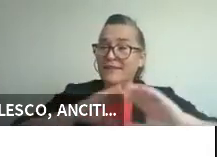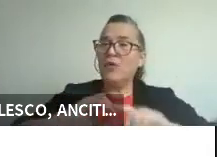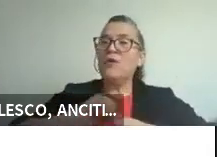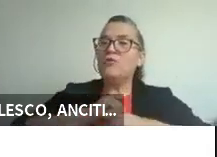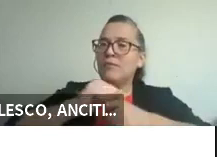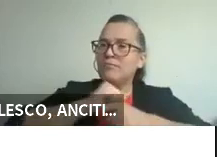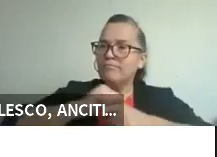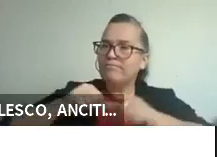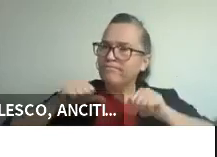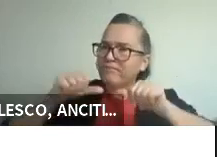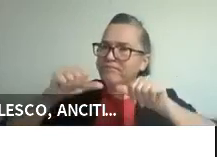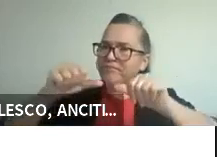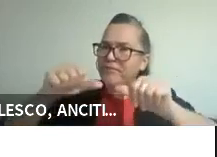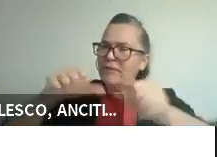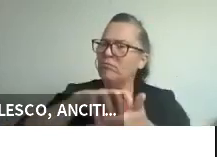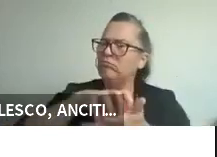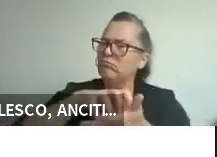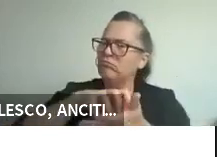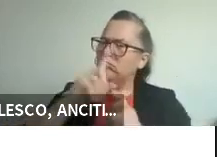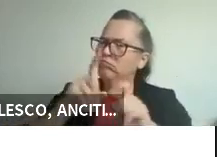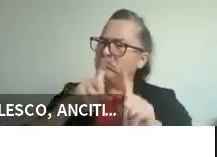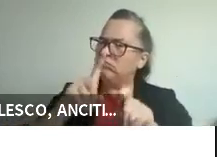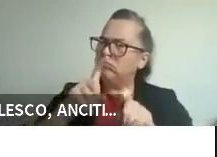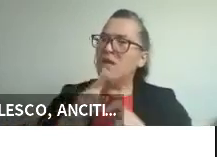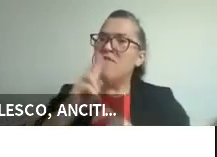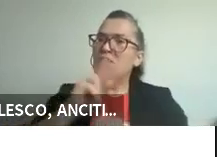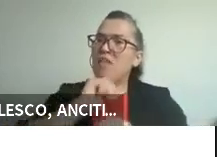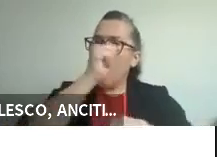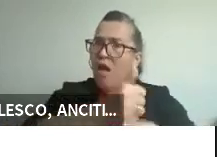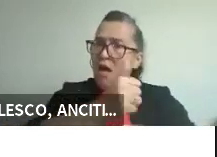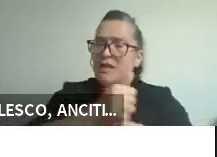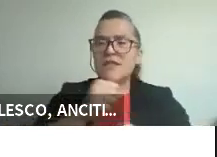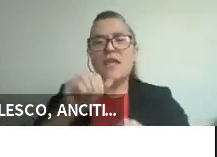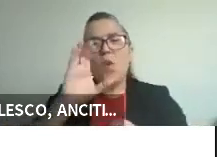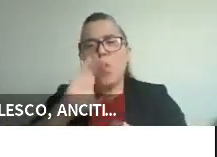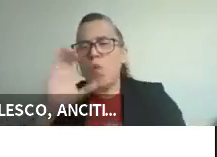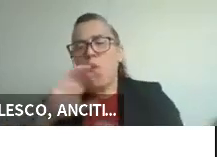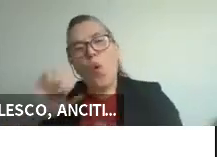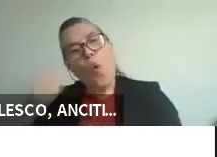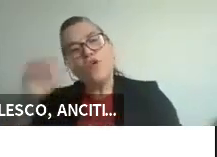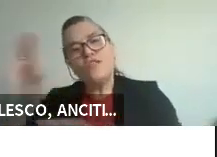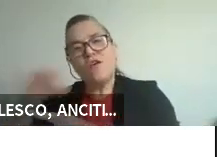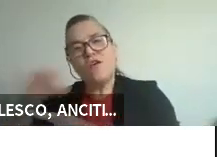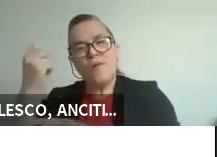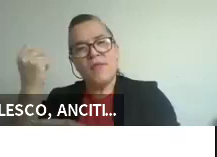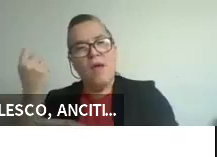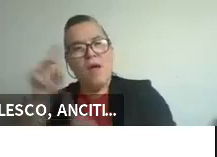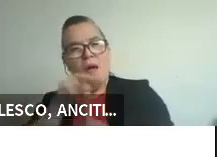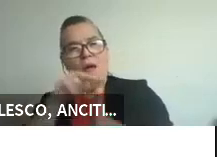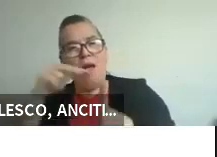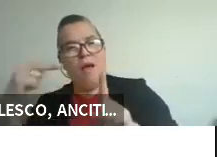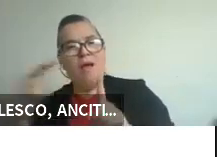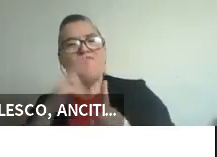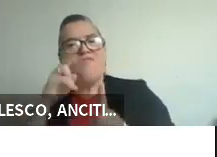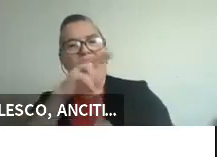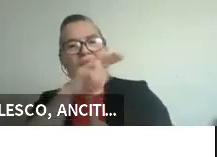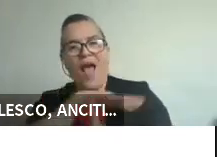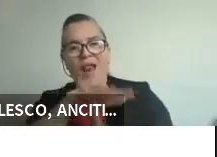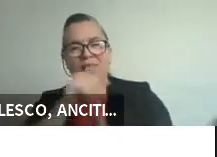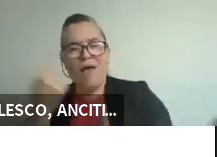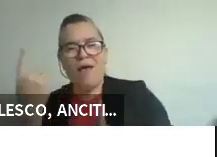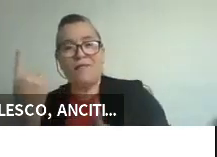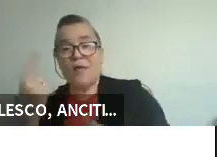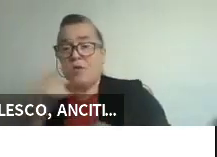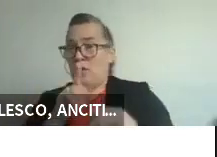cuestionamiento de verdades establecidas y búsqueda de nuevas formas de comprensión de la realidad de manera que donde haya